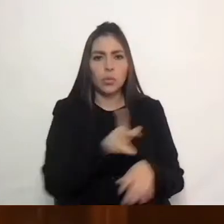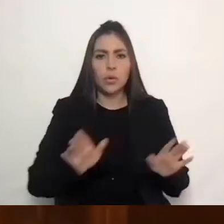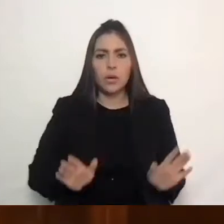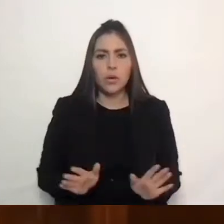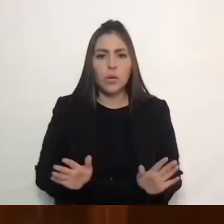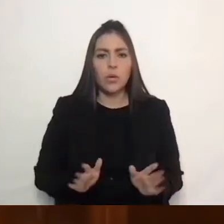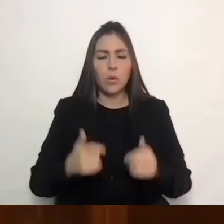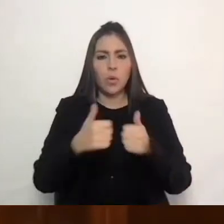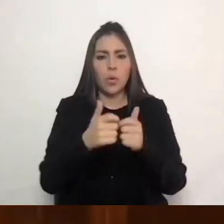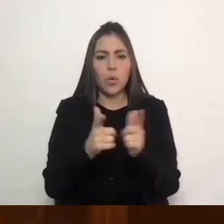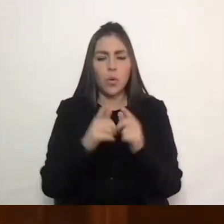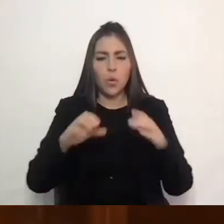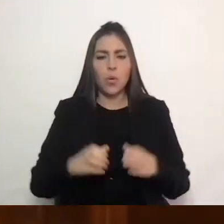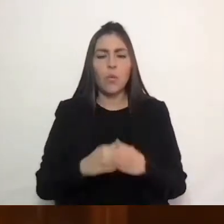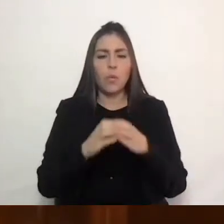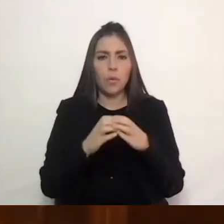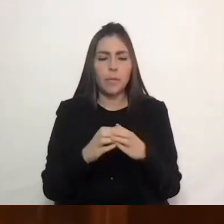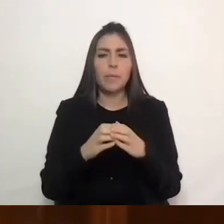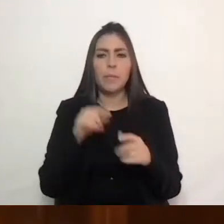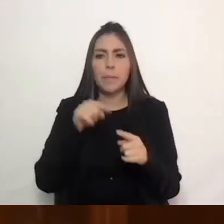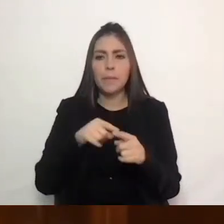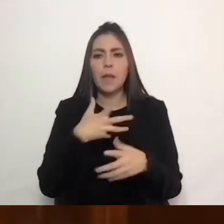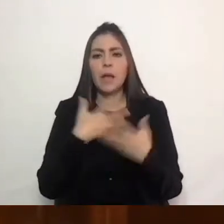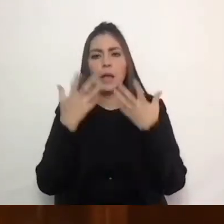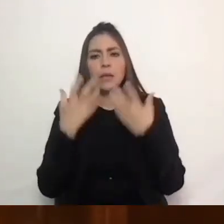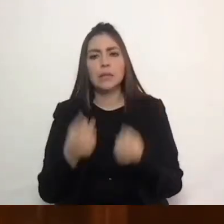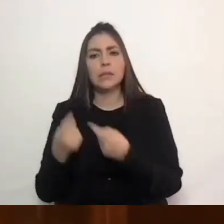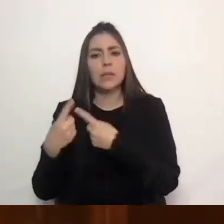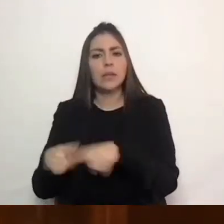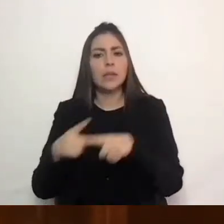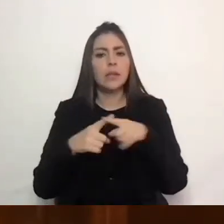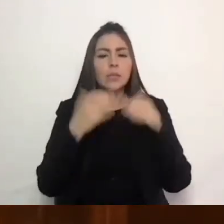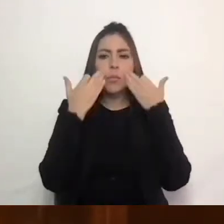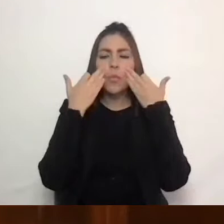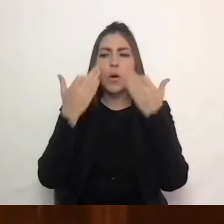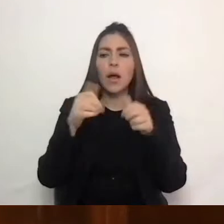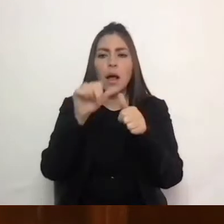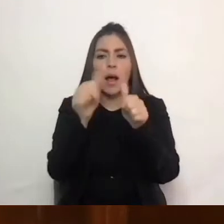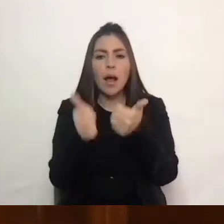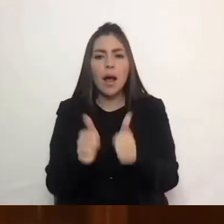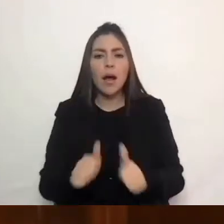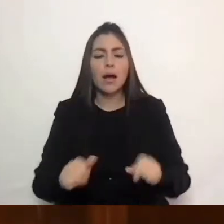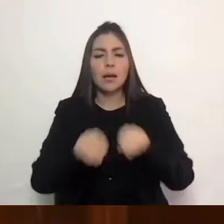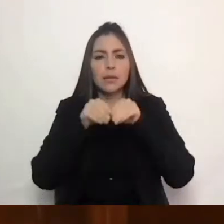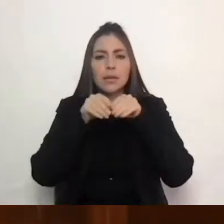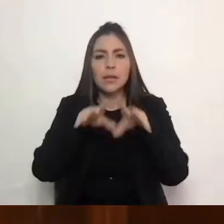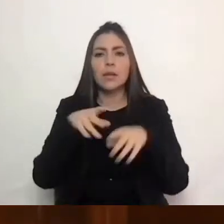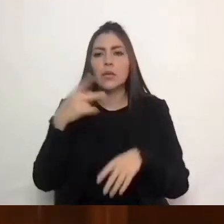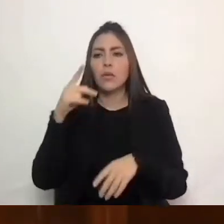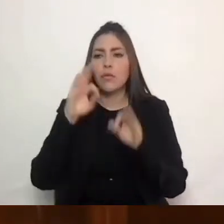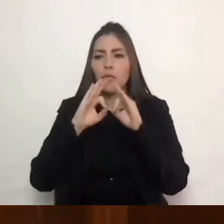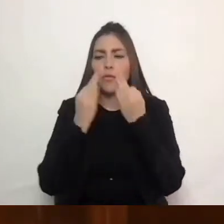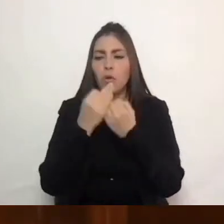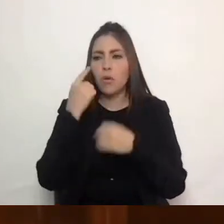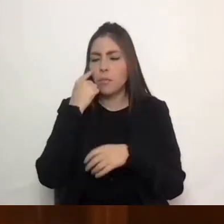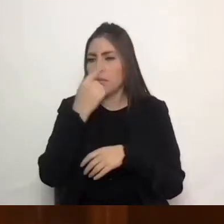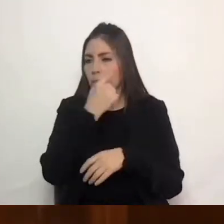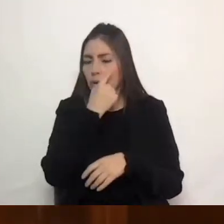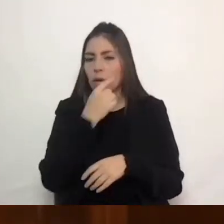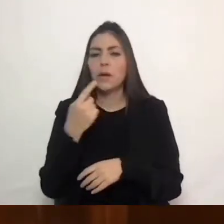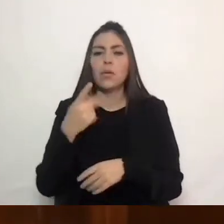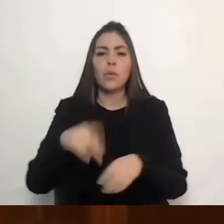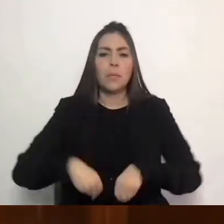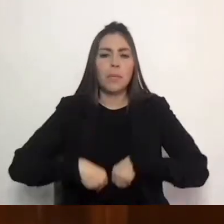cuales destacan las diversas manifestaciones artísticas, cosmovisiones, modos de vida,